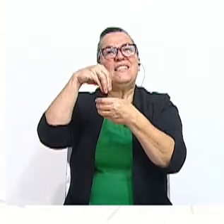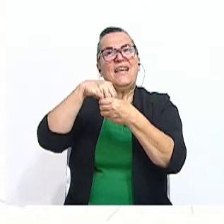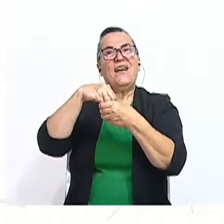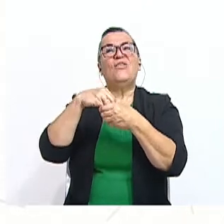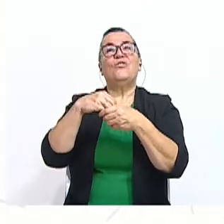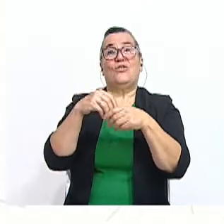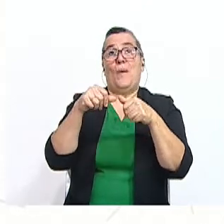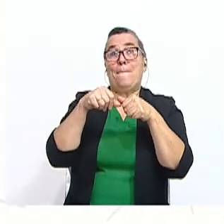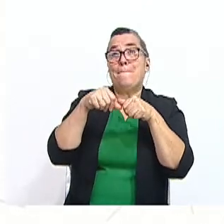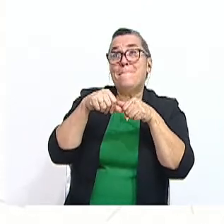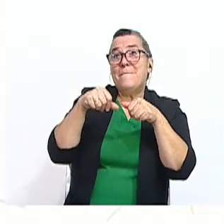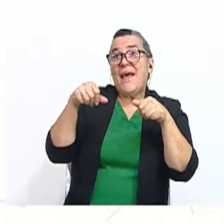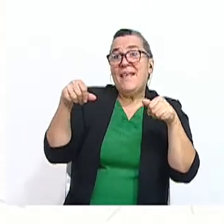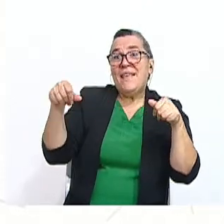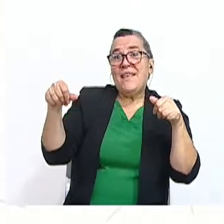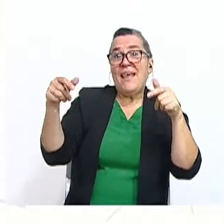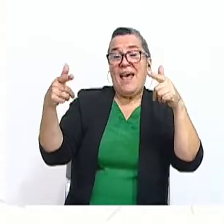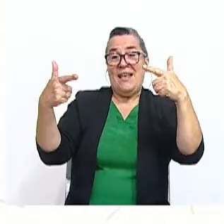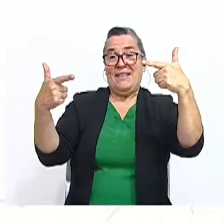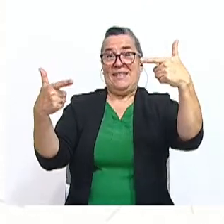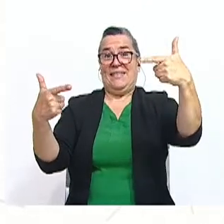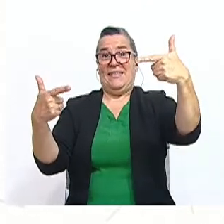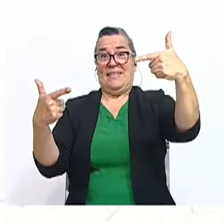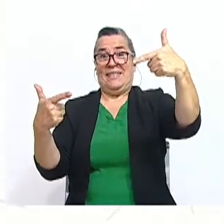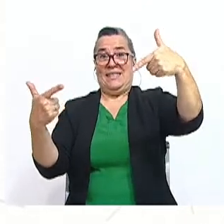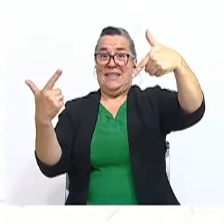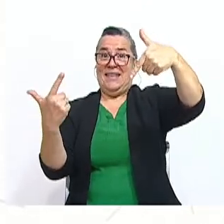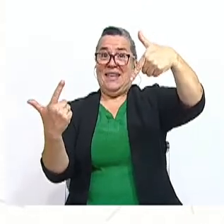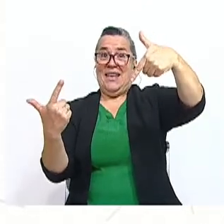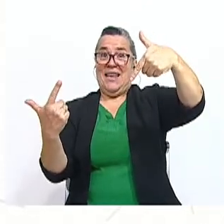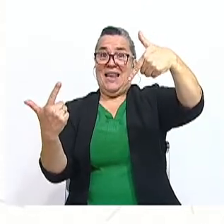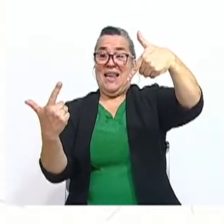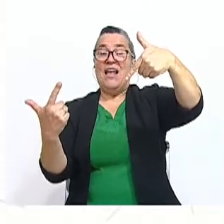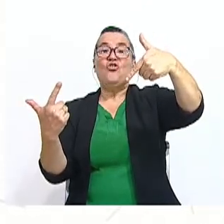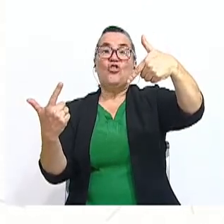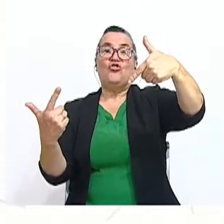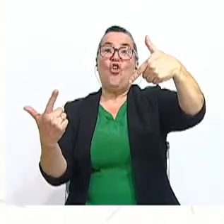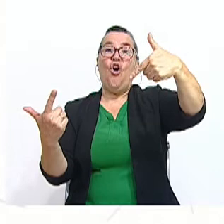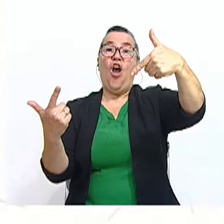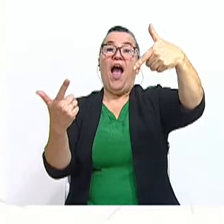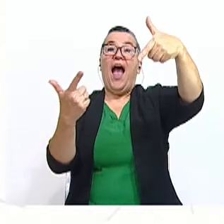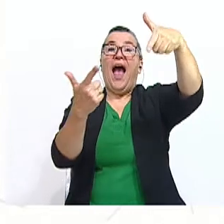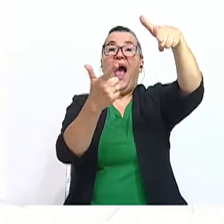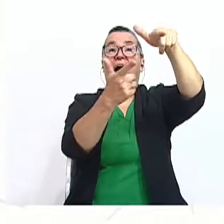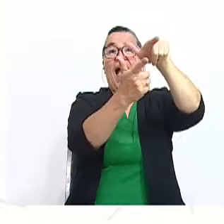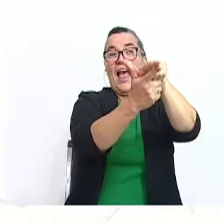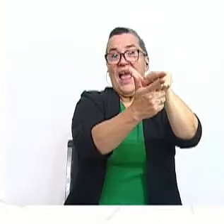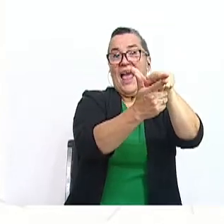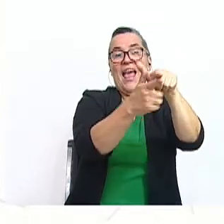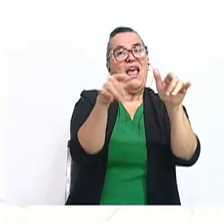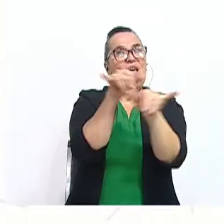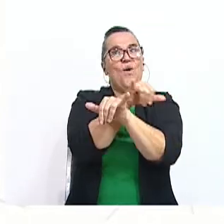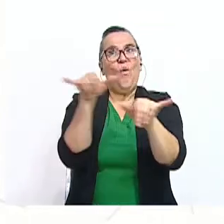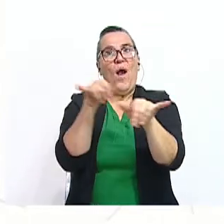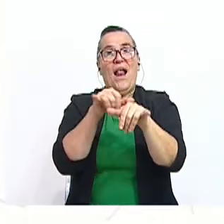Las medidas de los ángulos son iguales. Por eso vamos a decir que la medida del ángulo 2 es igual a la medida del ángulo 8. Por eso estos